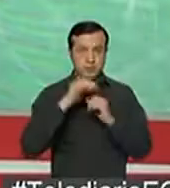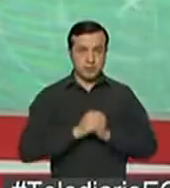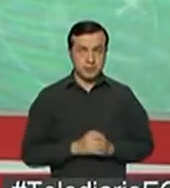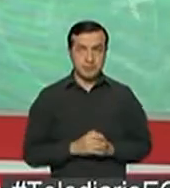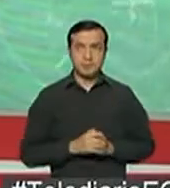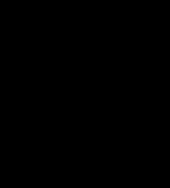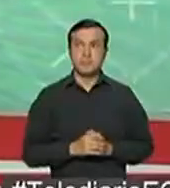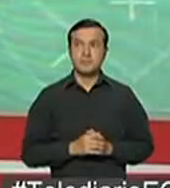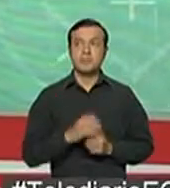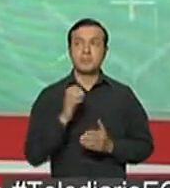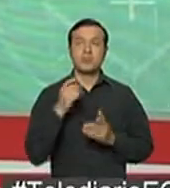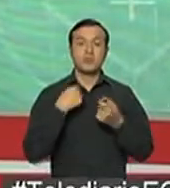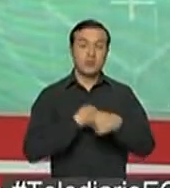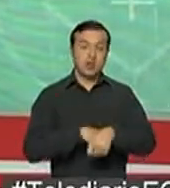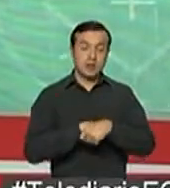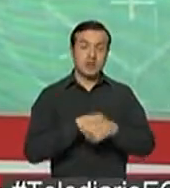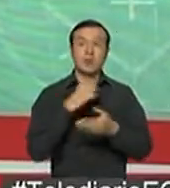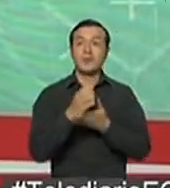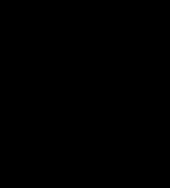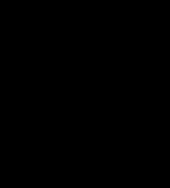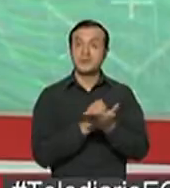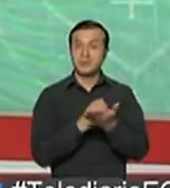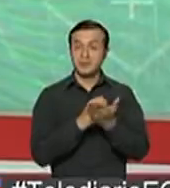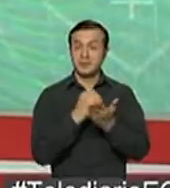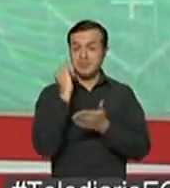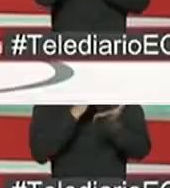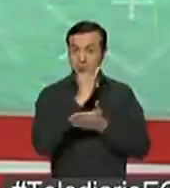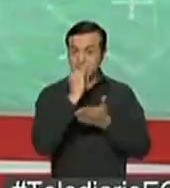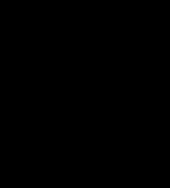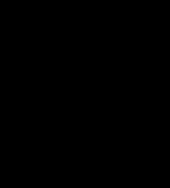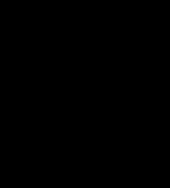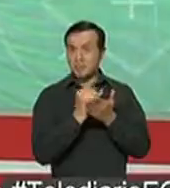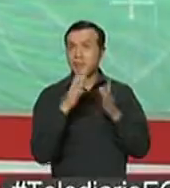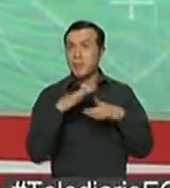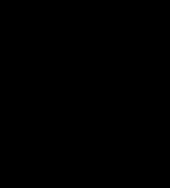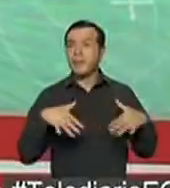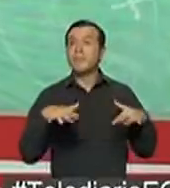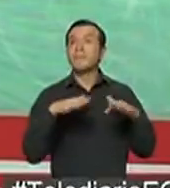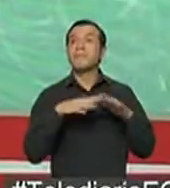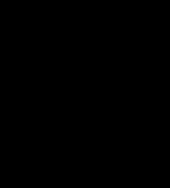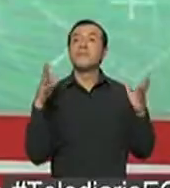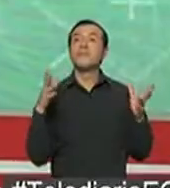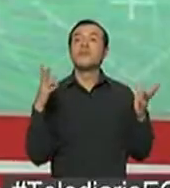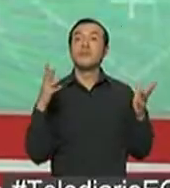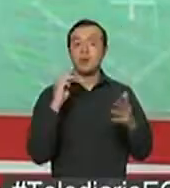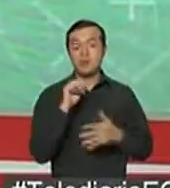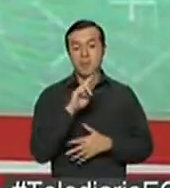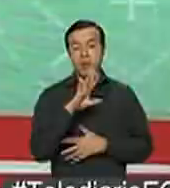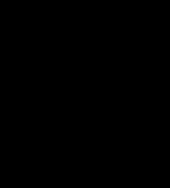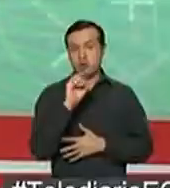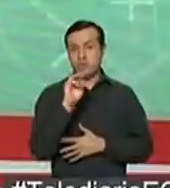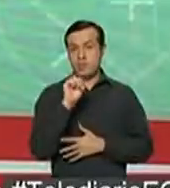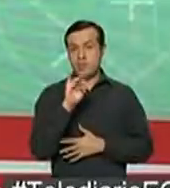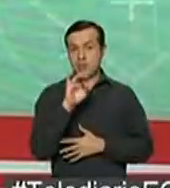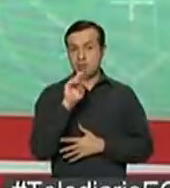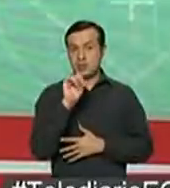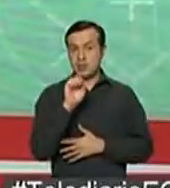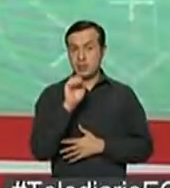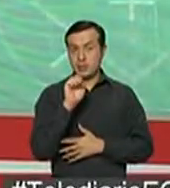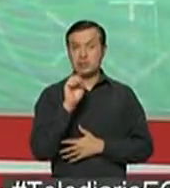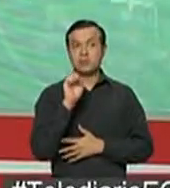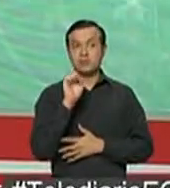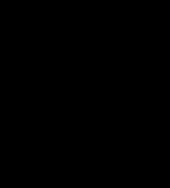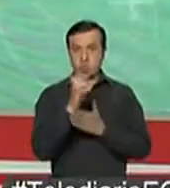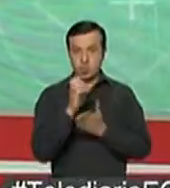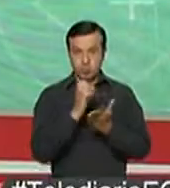Talleres vacacionales de dibujo y pintura se abrieron a la ciudadanía en la Academia de Bellas Artes Marco Martínez, en Guayaquil. Formar